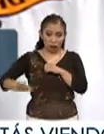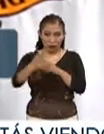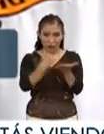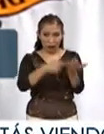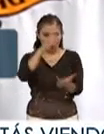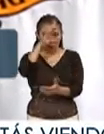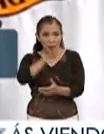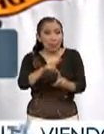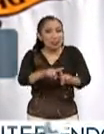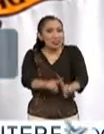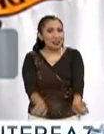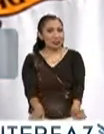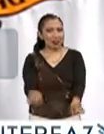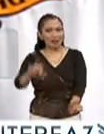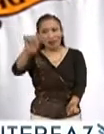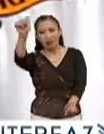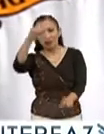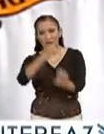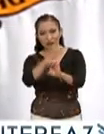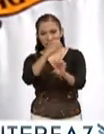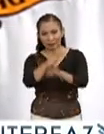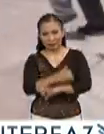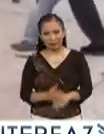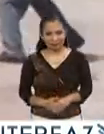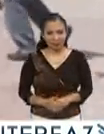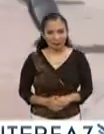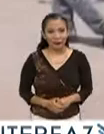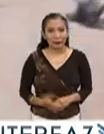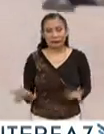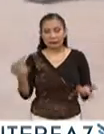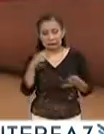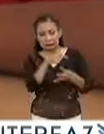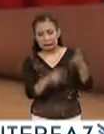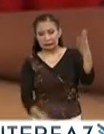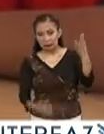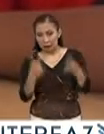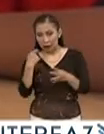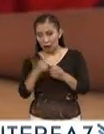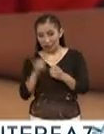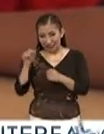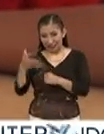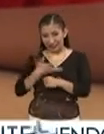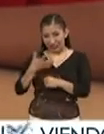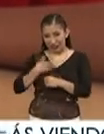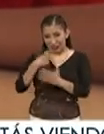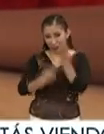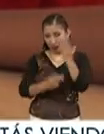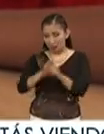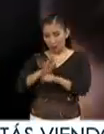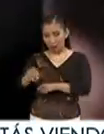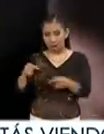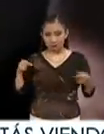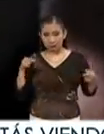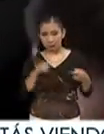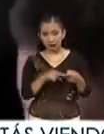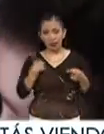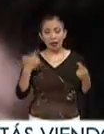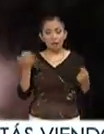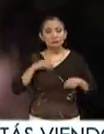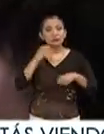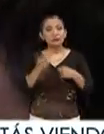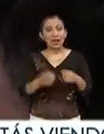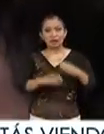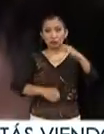Coahuila distinto al resto del país. Las líneas de acción estratégica con las que cuenta este programa son: